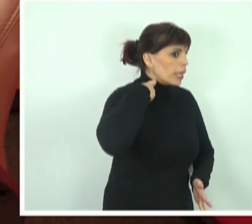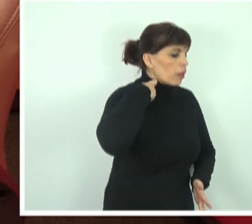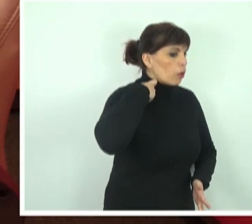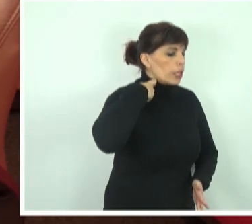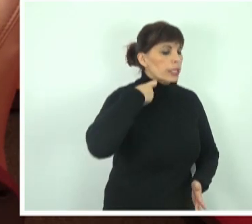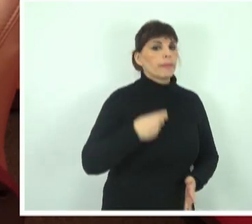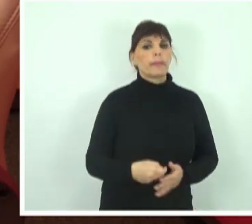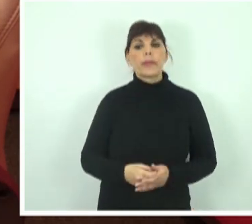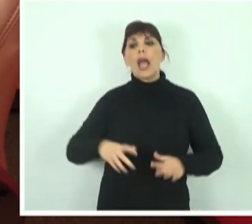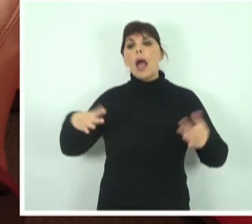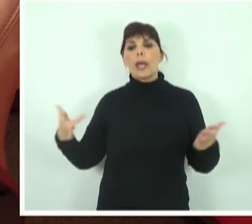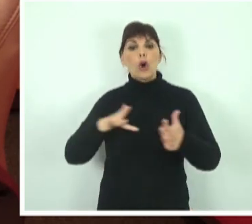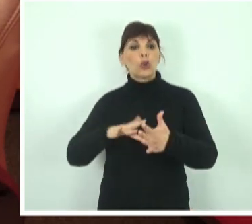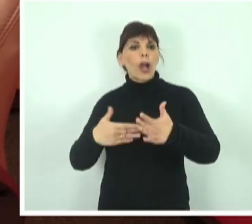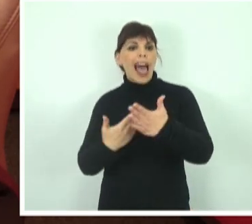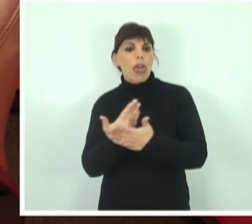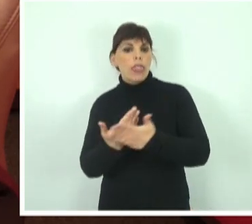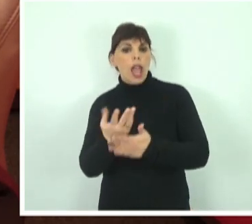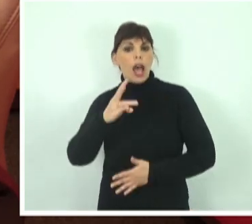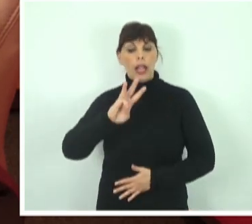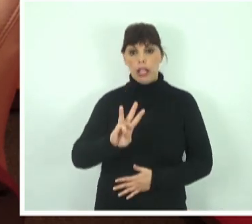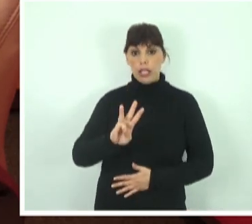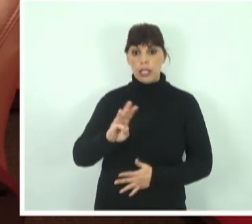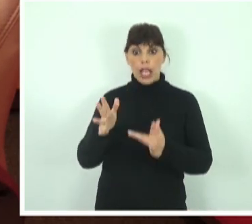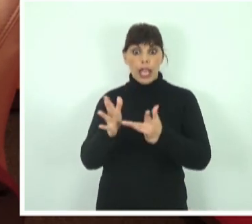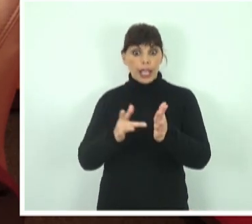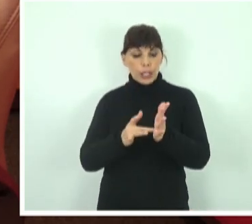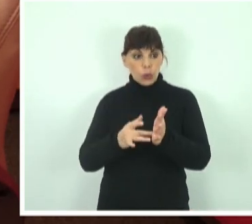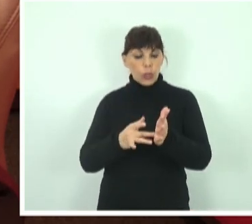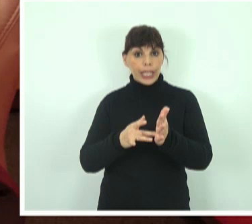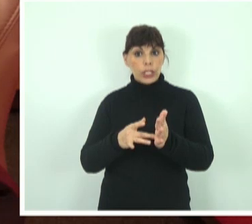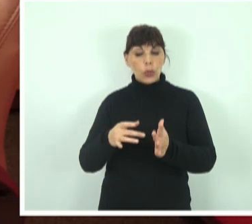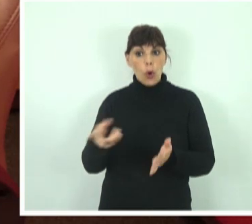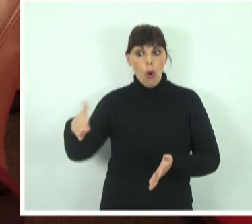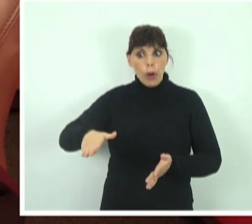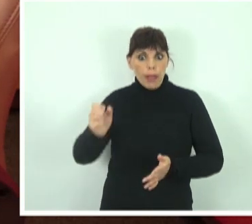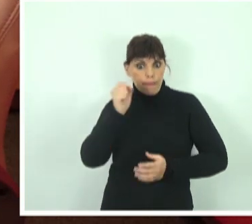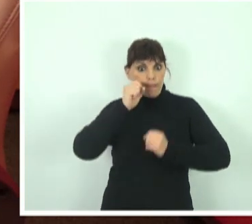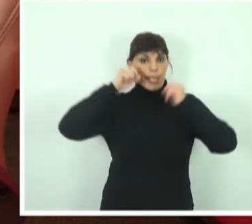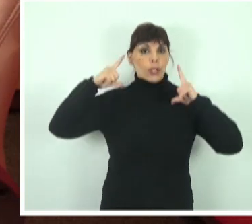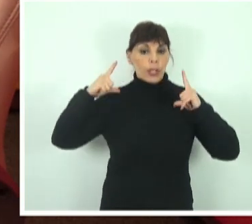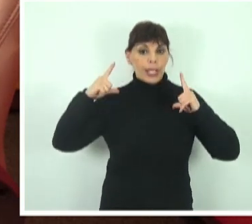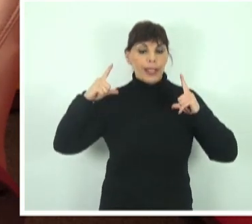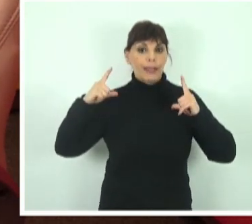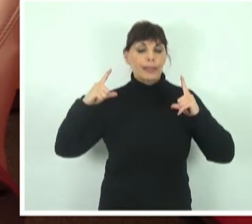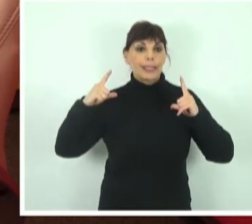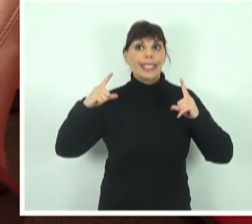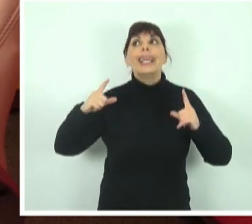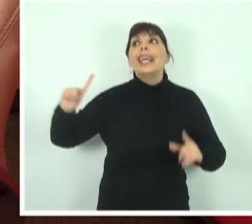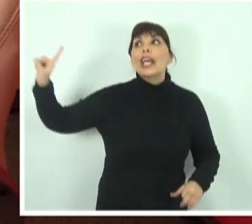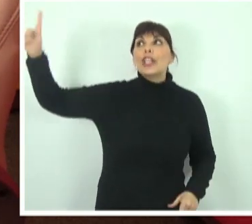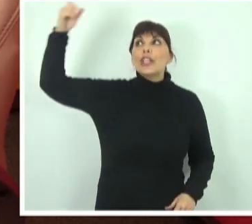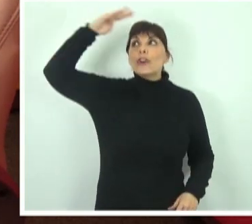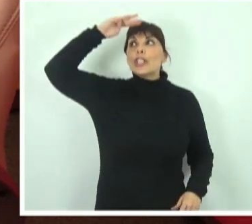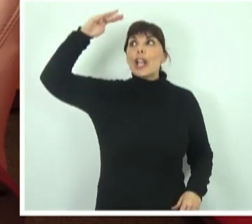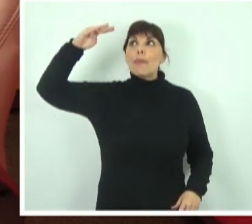Jesucristo resucitó. Y cuando Él resucitó, recibió de Dios el Padre todo